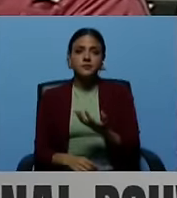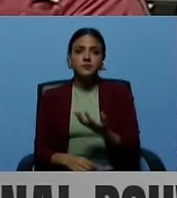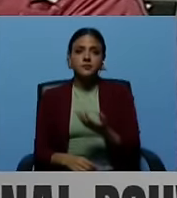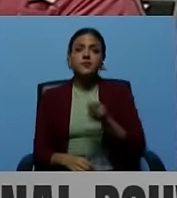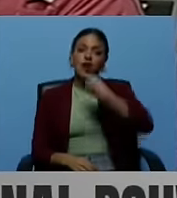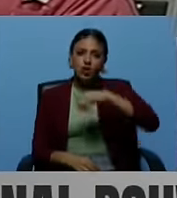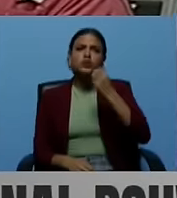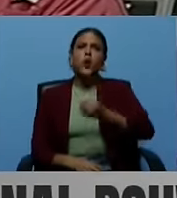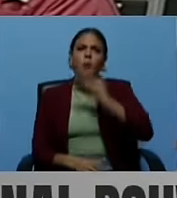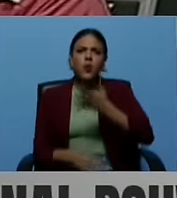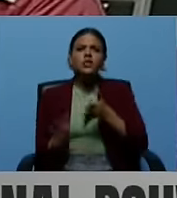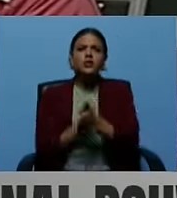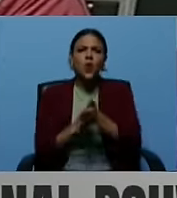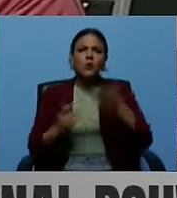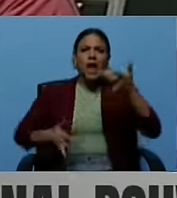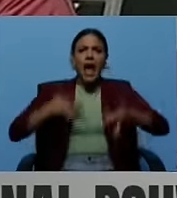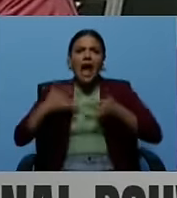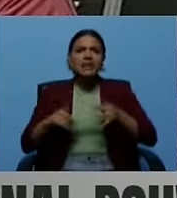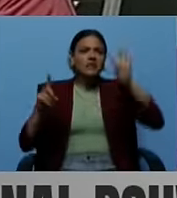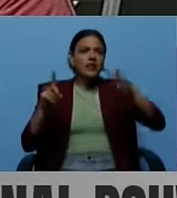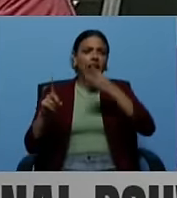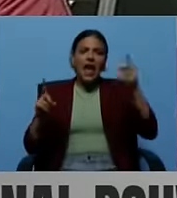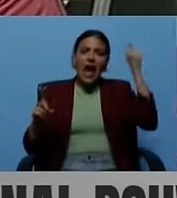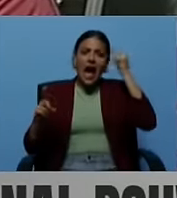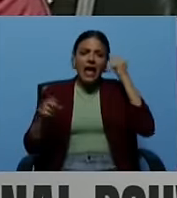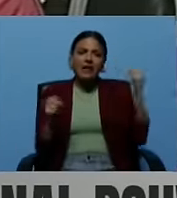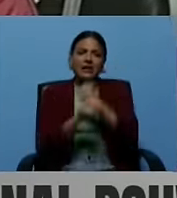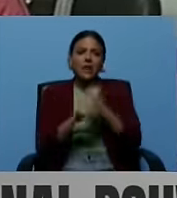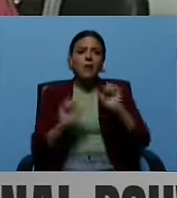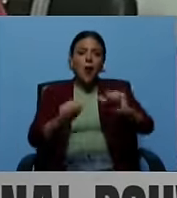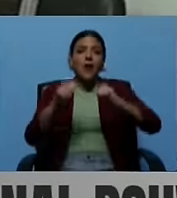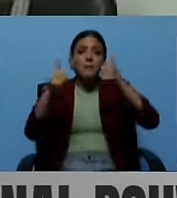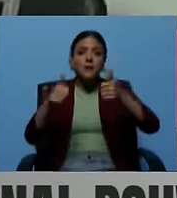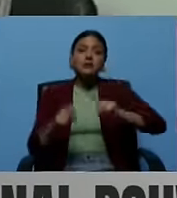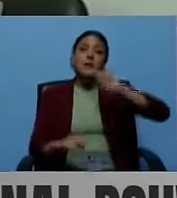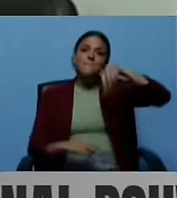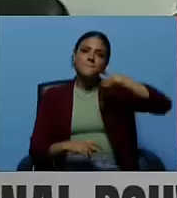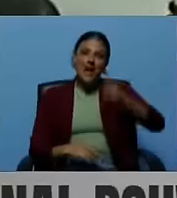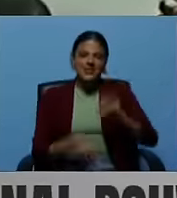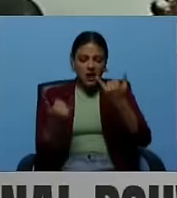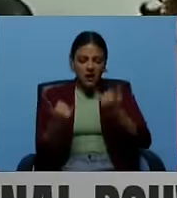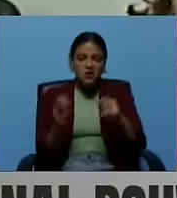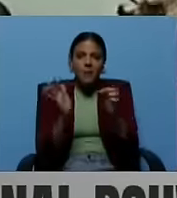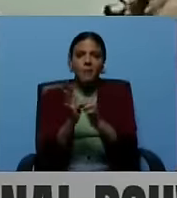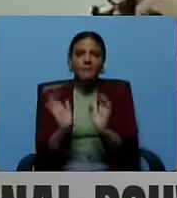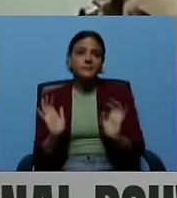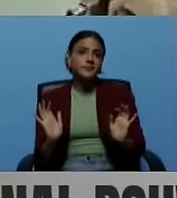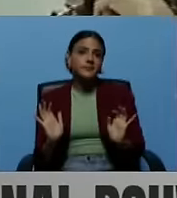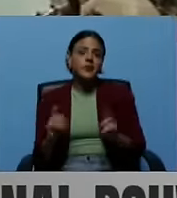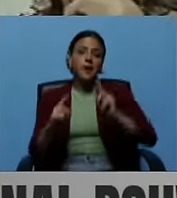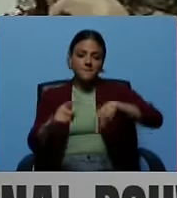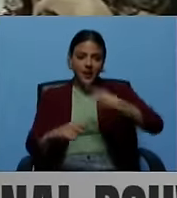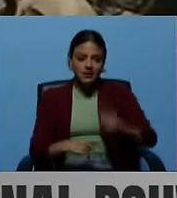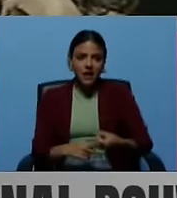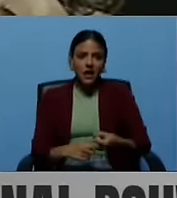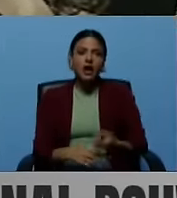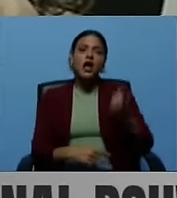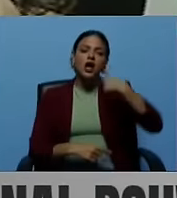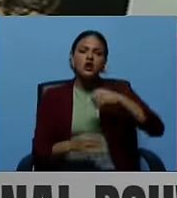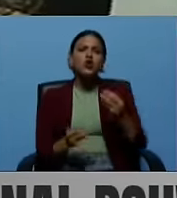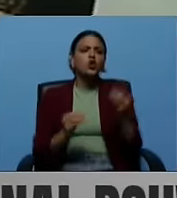muy buenas actividades en la agenda, que comienza mañana mismo. Mañana mismo, con ponentes